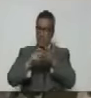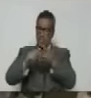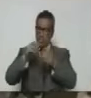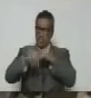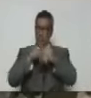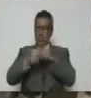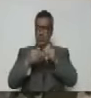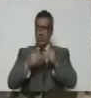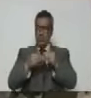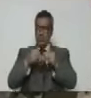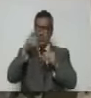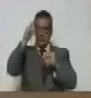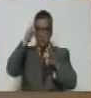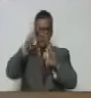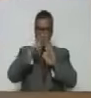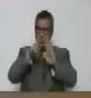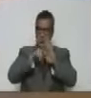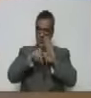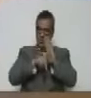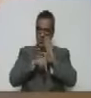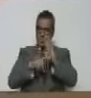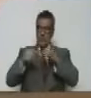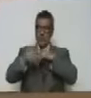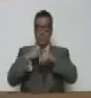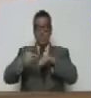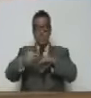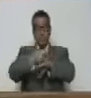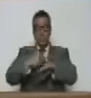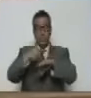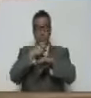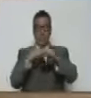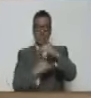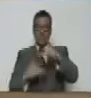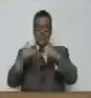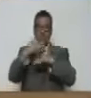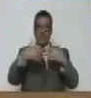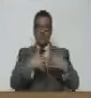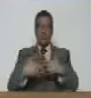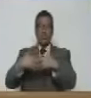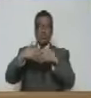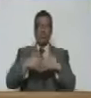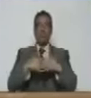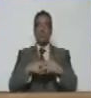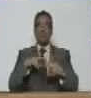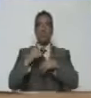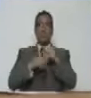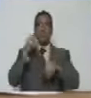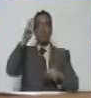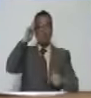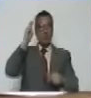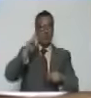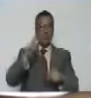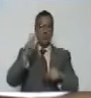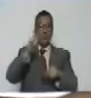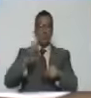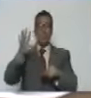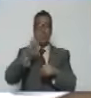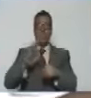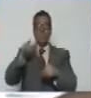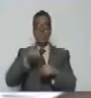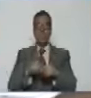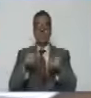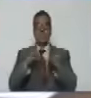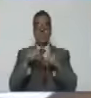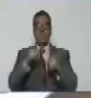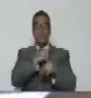coercitivas unilaterales impuestas por el gobierno supremacista de los Estados Unidos de América a la República Bolivariana de Venezuela.